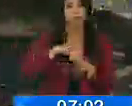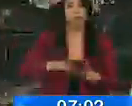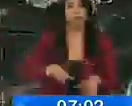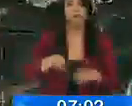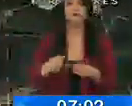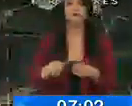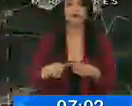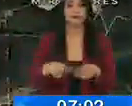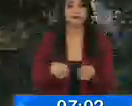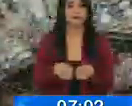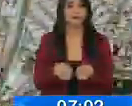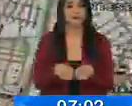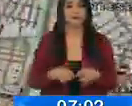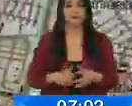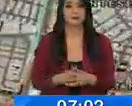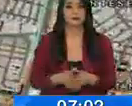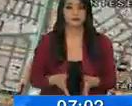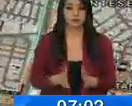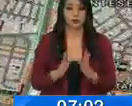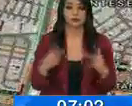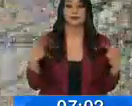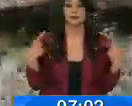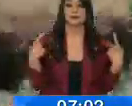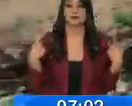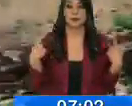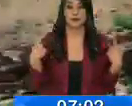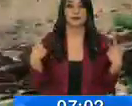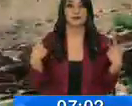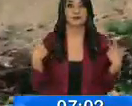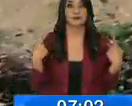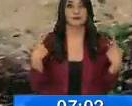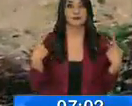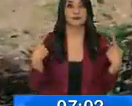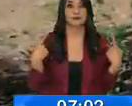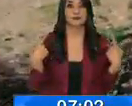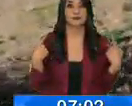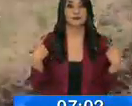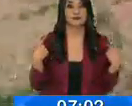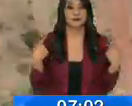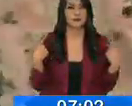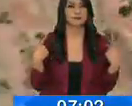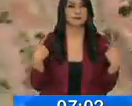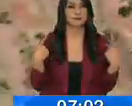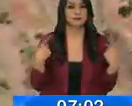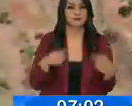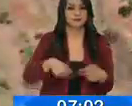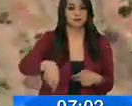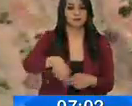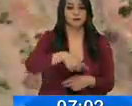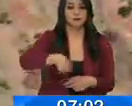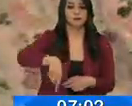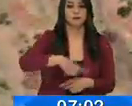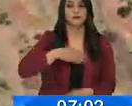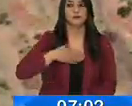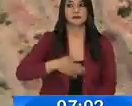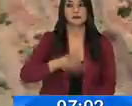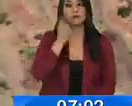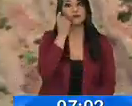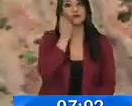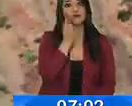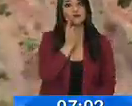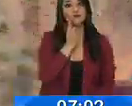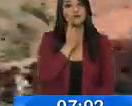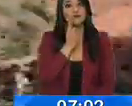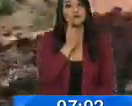Quito. Miren ustedes, esta es la Ruta Viva, este es sectores de El Redondel de la Simón Bolívar y la avenida de